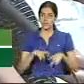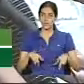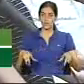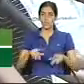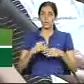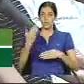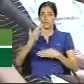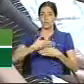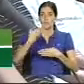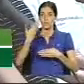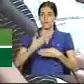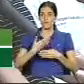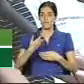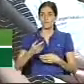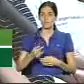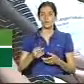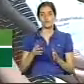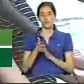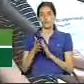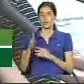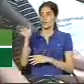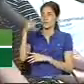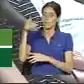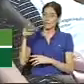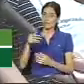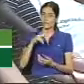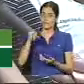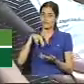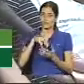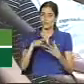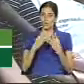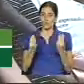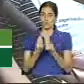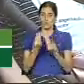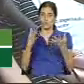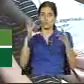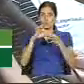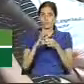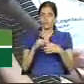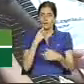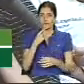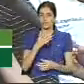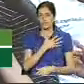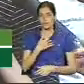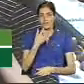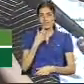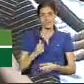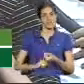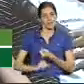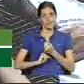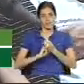en el Monumento a la Bandera Nacional, todos unidos. Yo quiero resaltar pues el